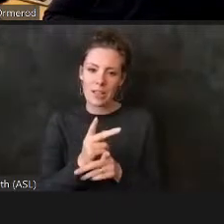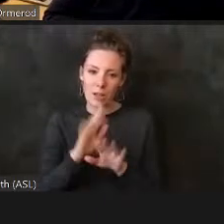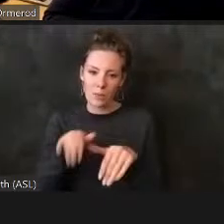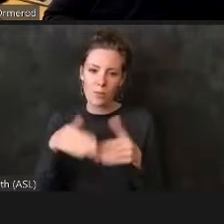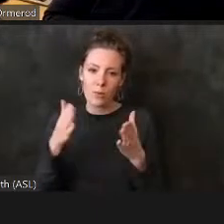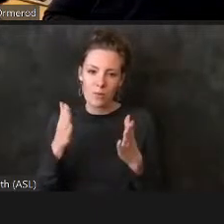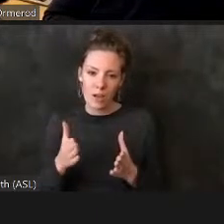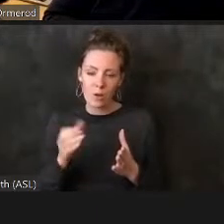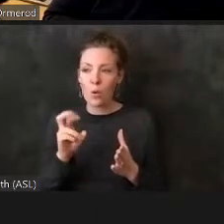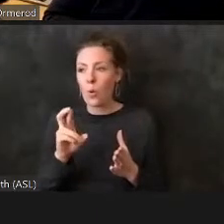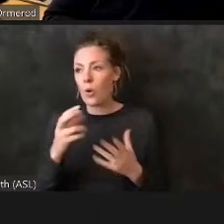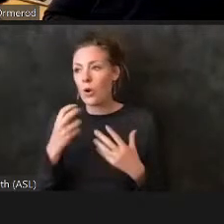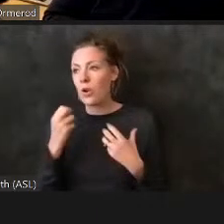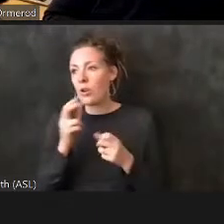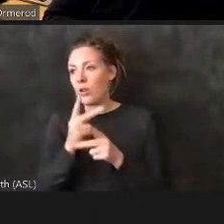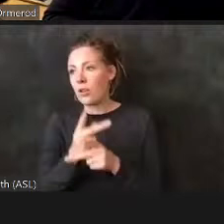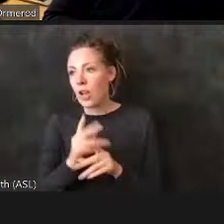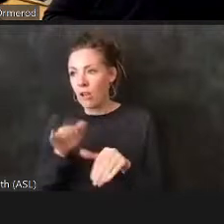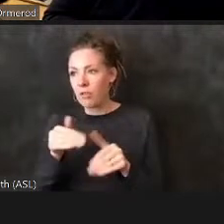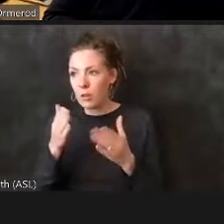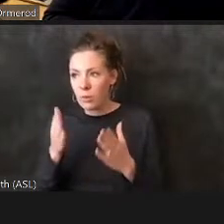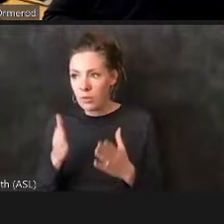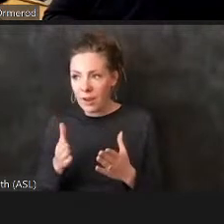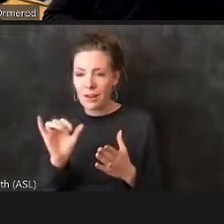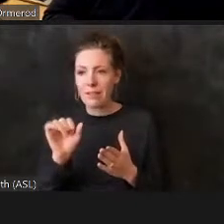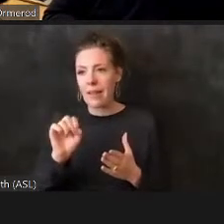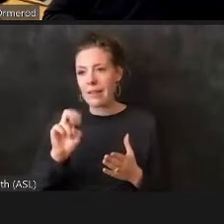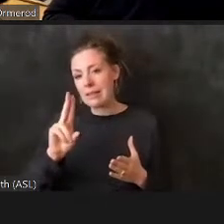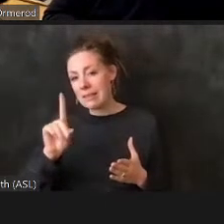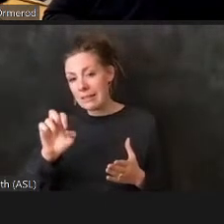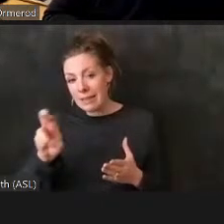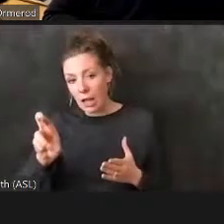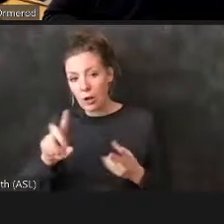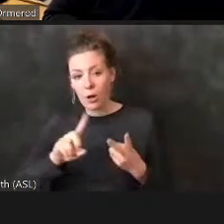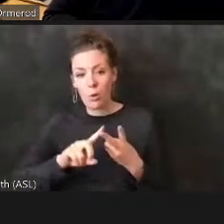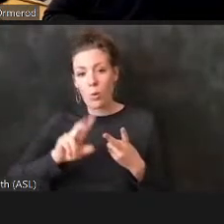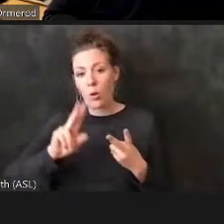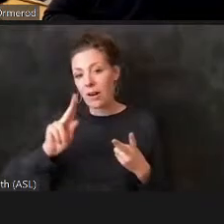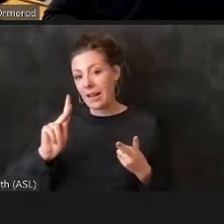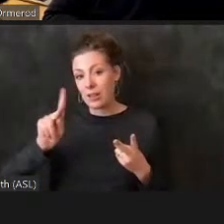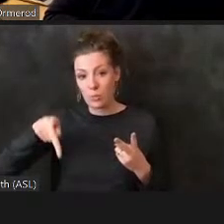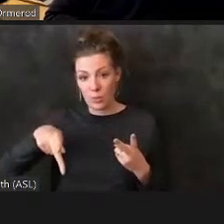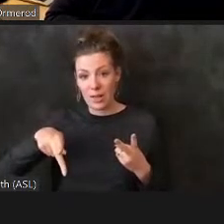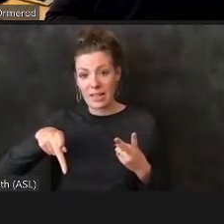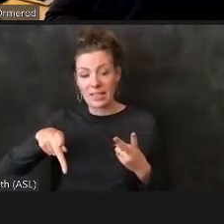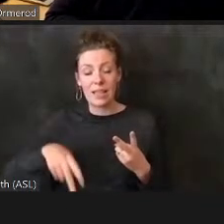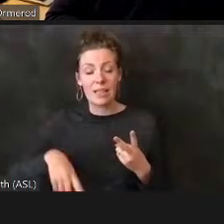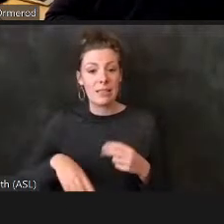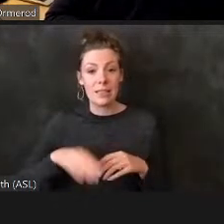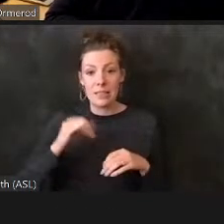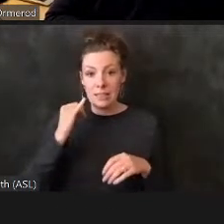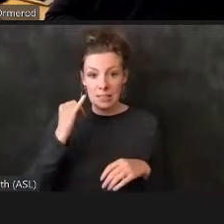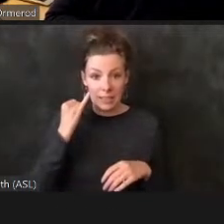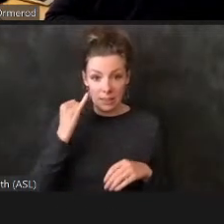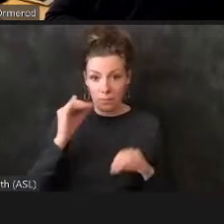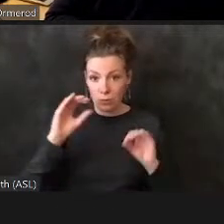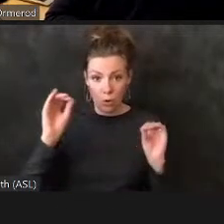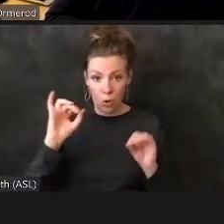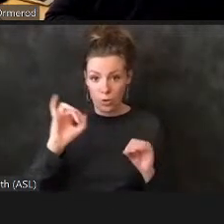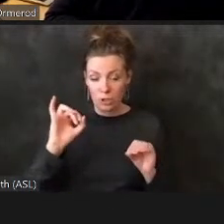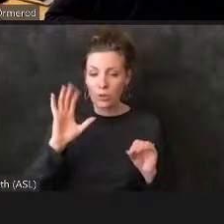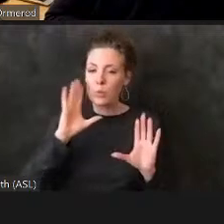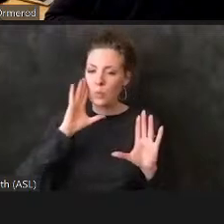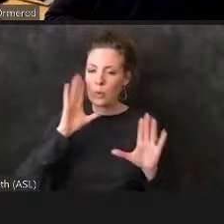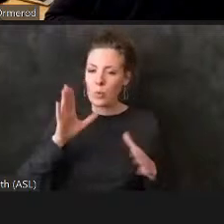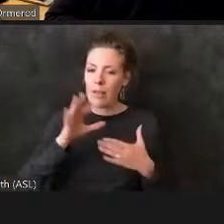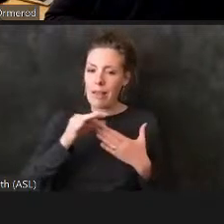a vacuna por su doctor de cabecera, ya sea Kaiser o Sutter. Si no tiene aseguranza, entonces va a